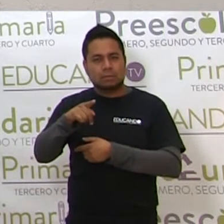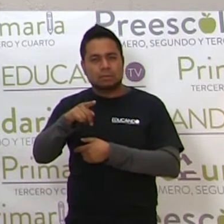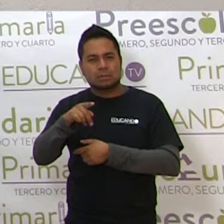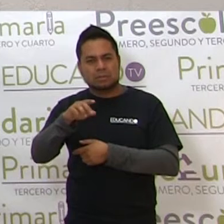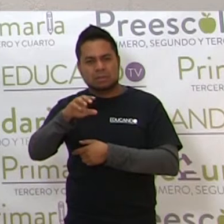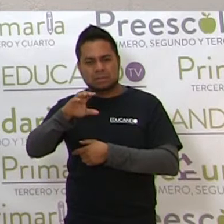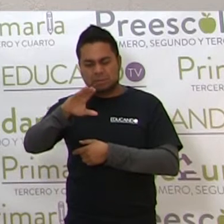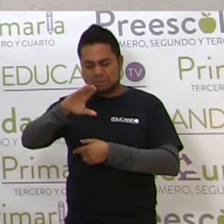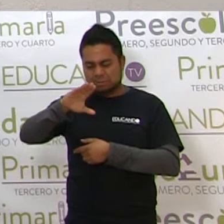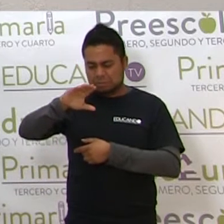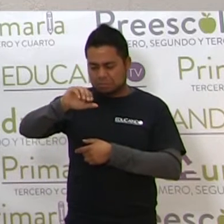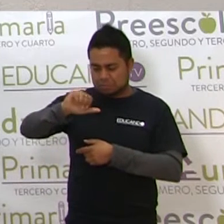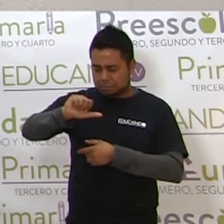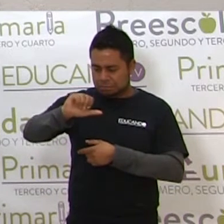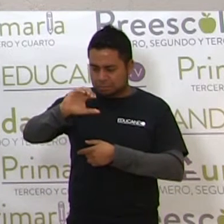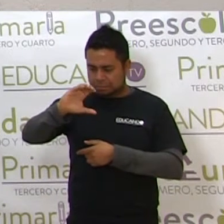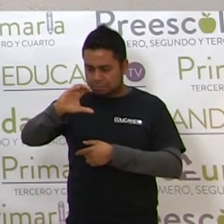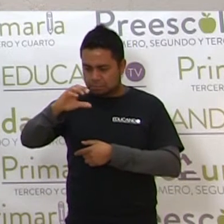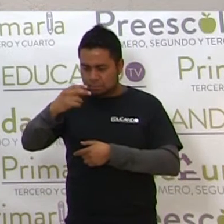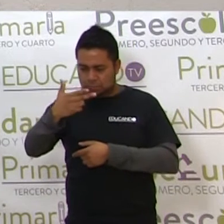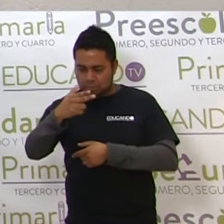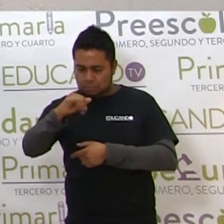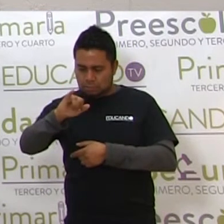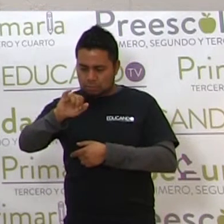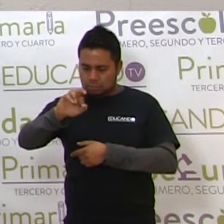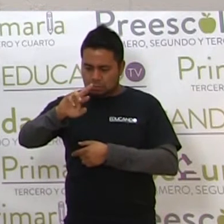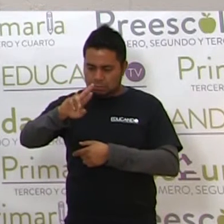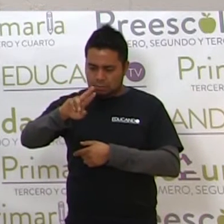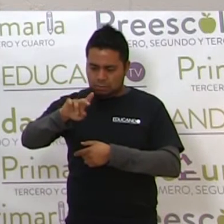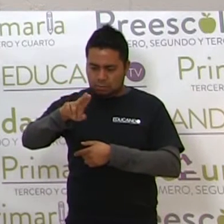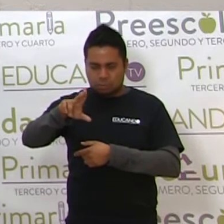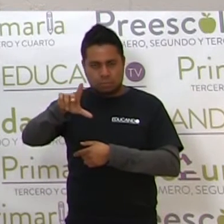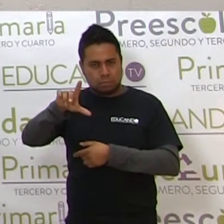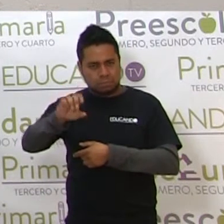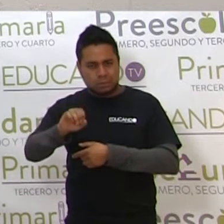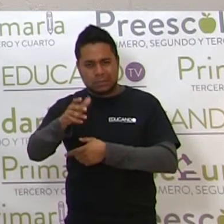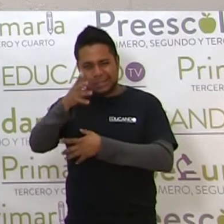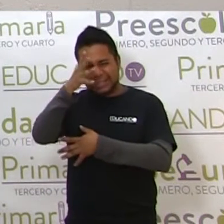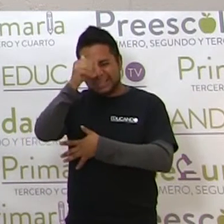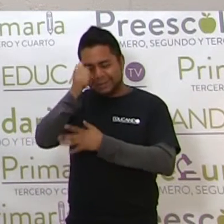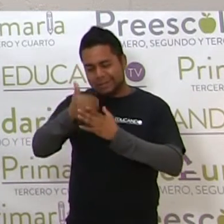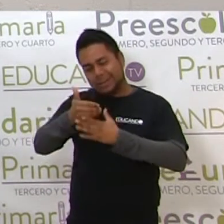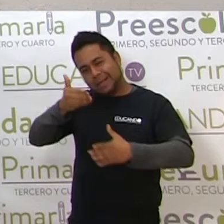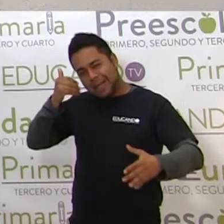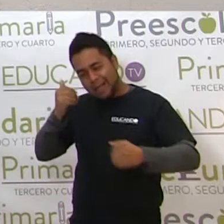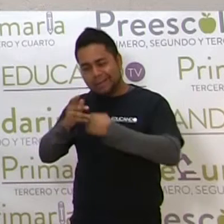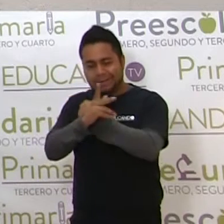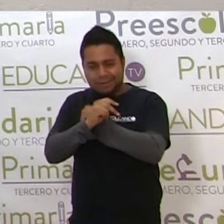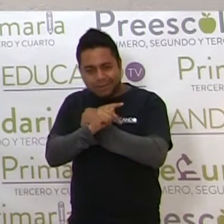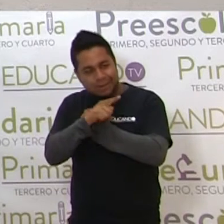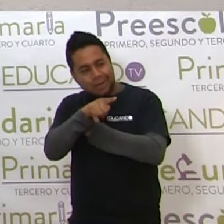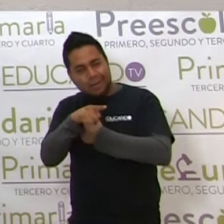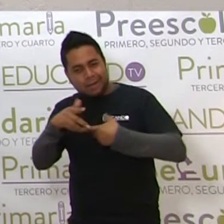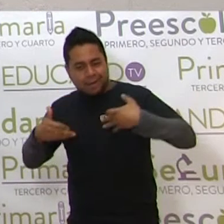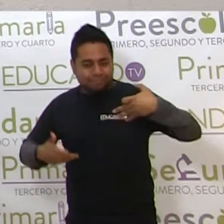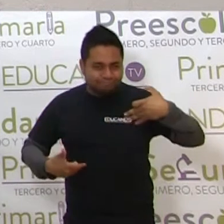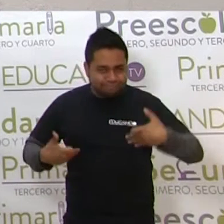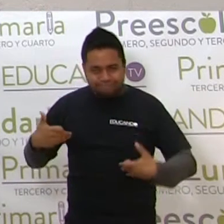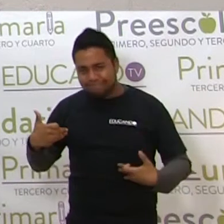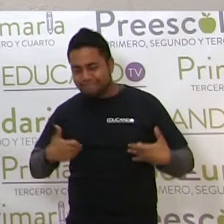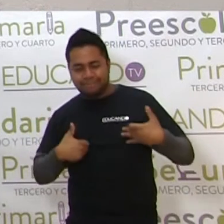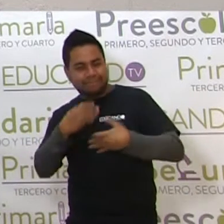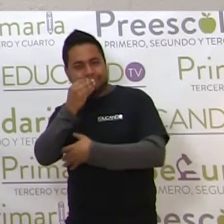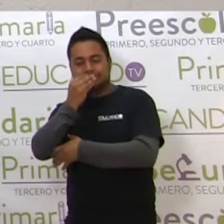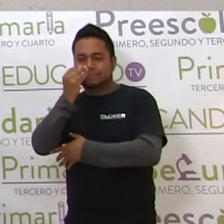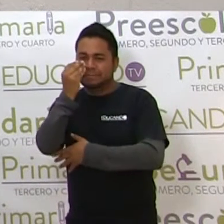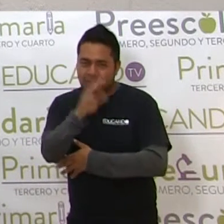cachirulo y seguramente los que ya tienen mi edad pues se han de acordar de esos de esas actuaciones maravillosas y